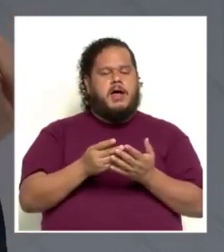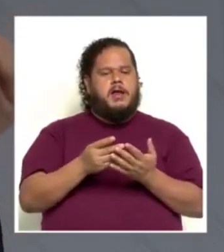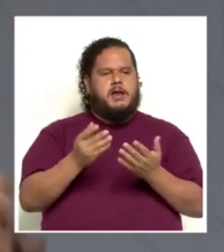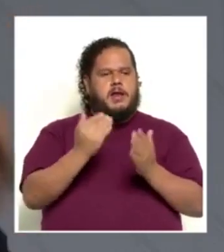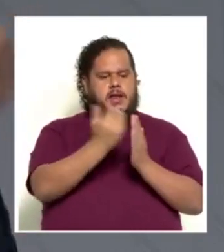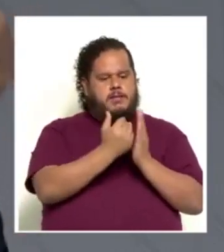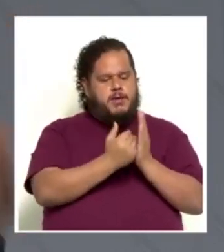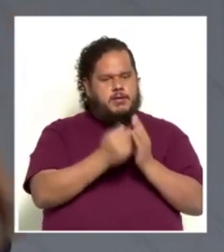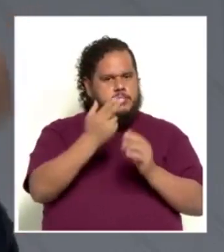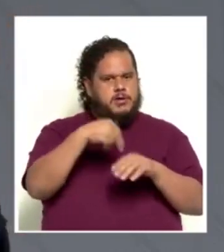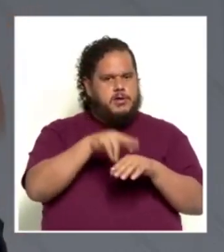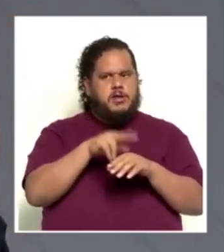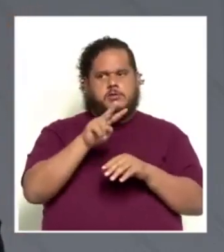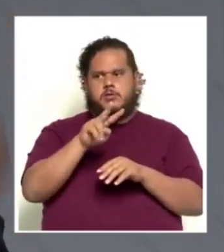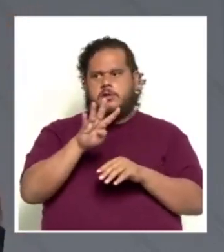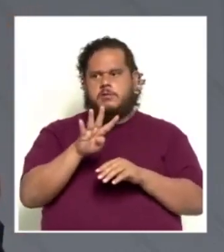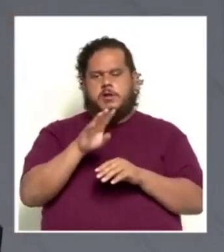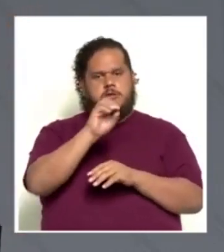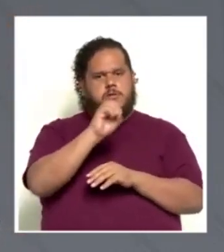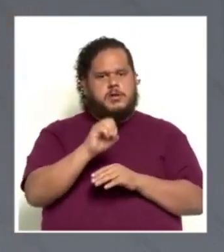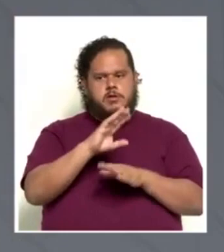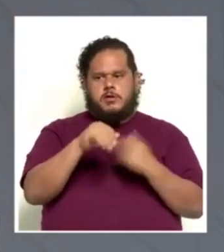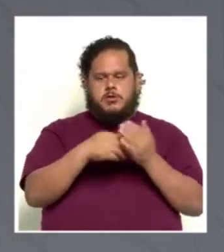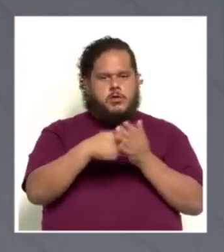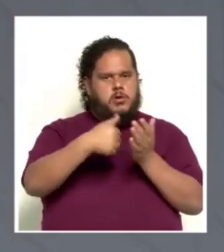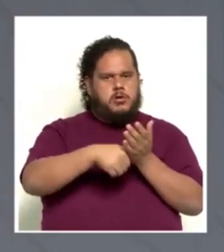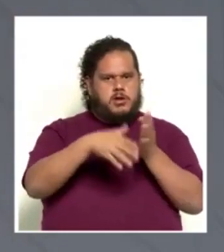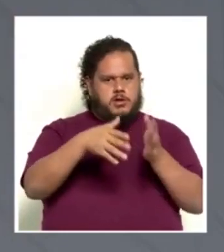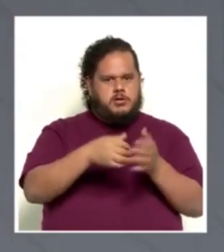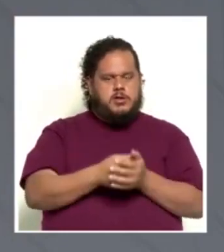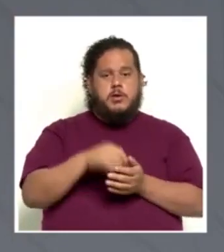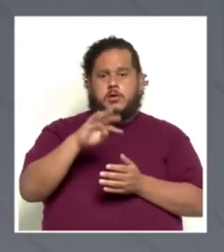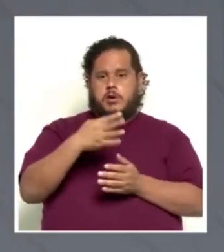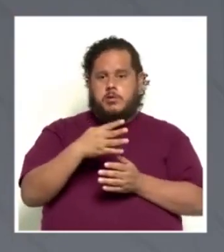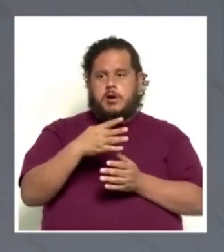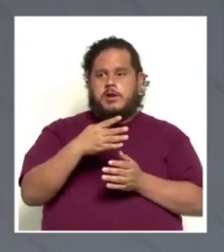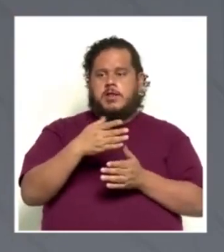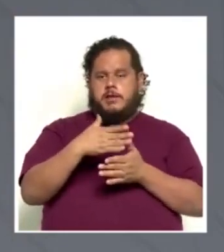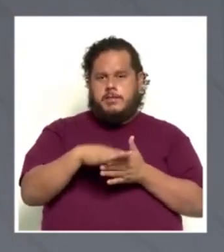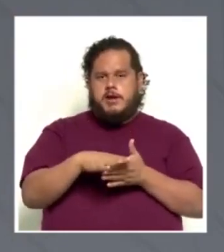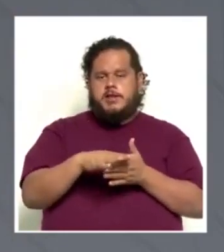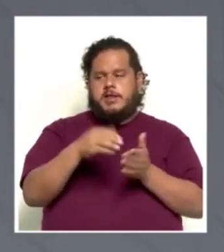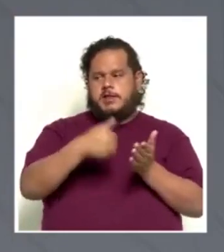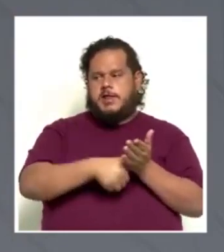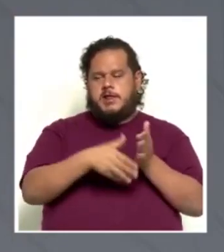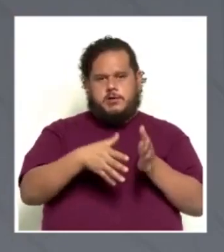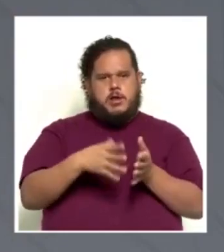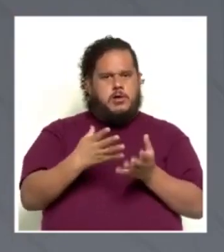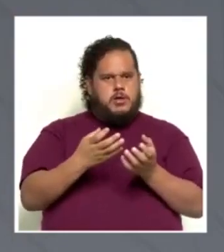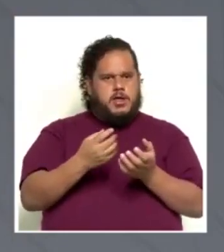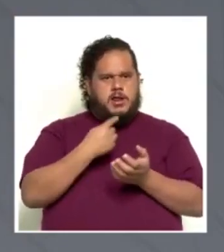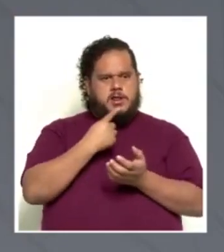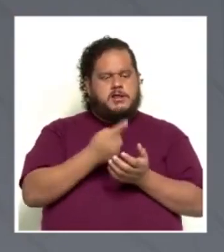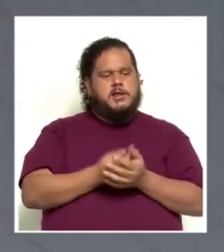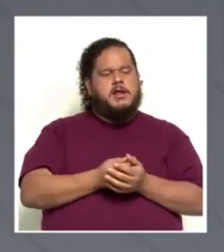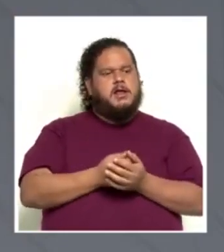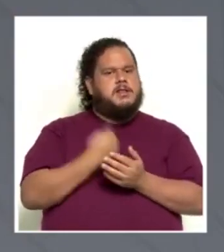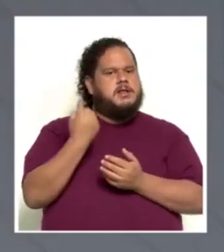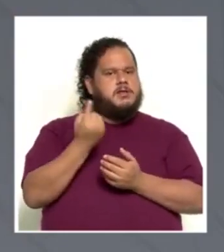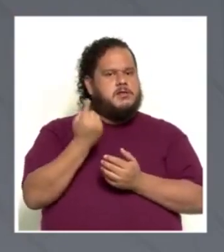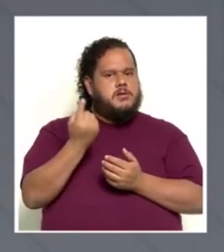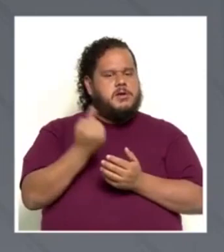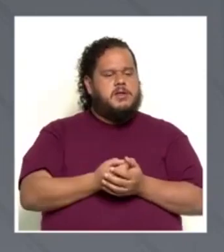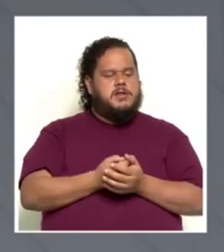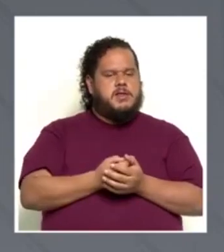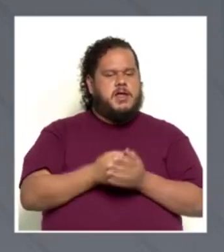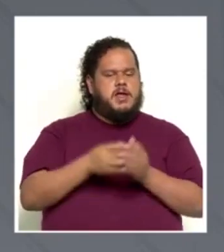un 24% del electorado, una cuarta parte del electorado, lo que quiere decir es que solamente